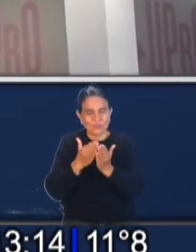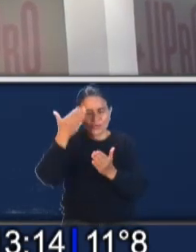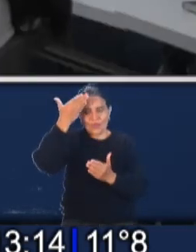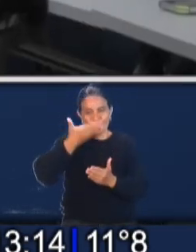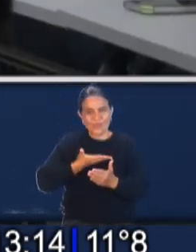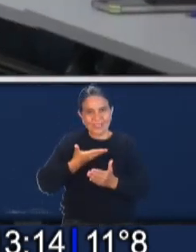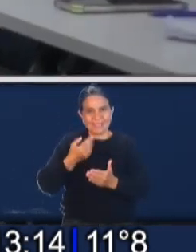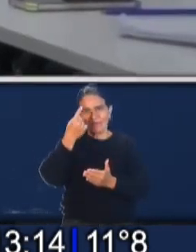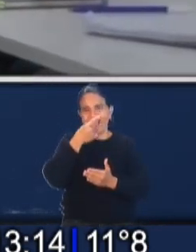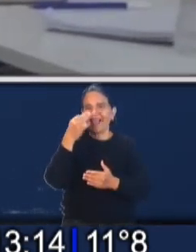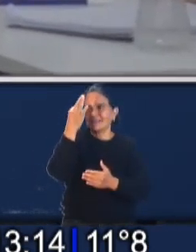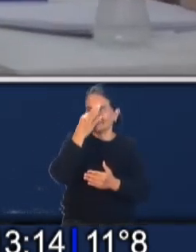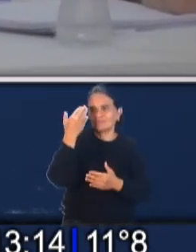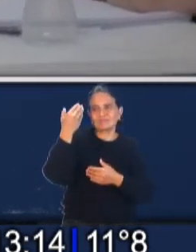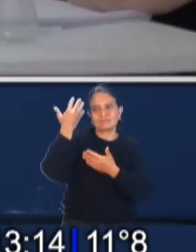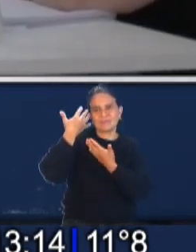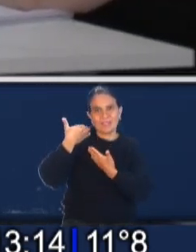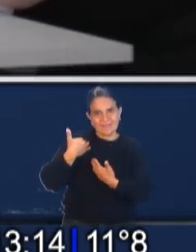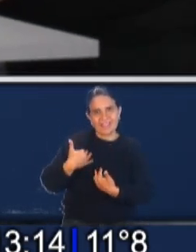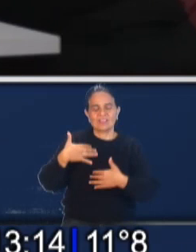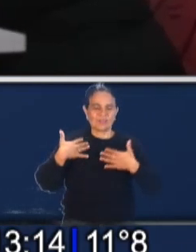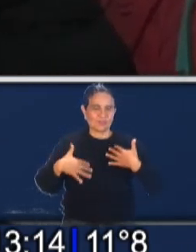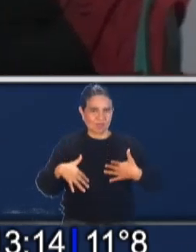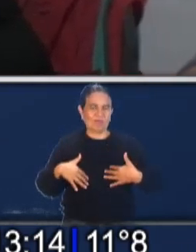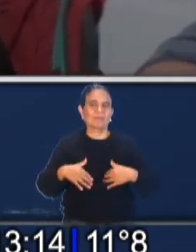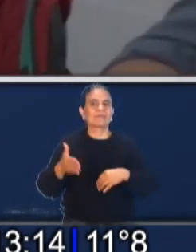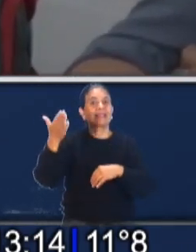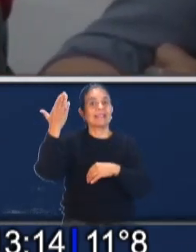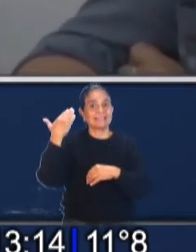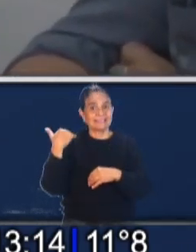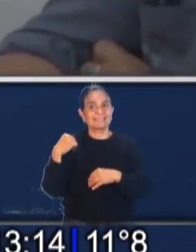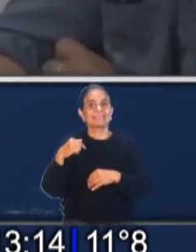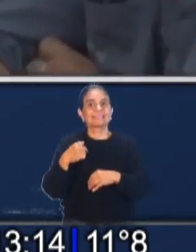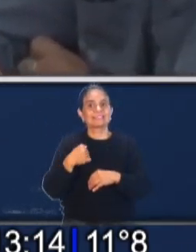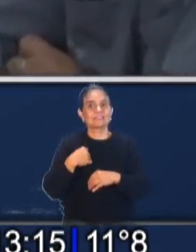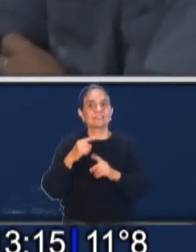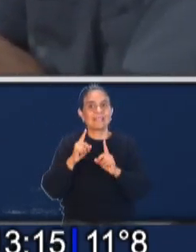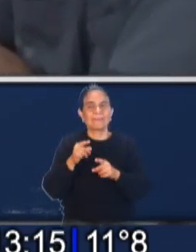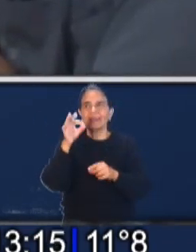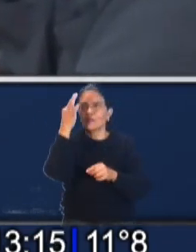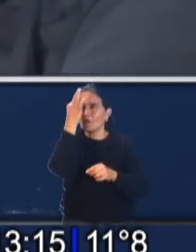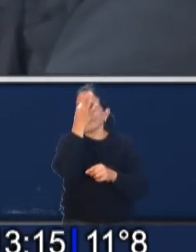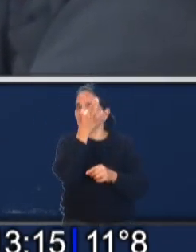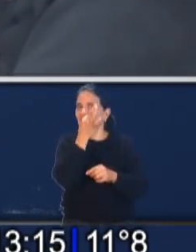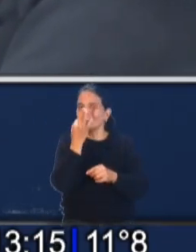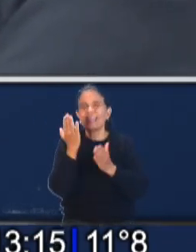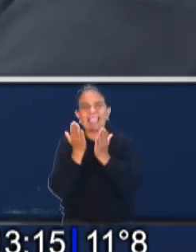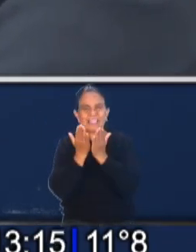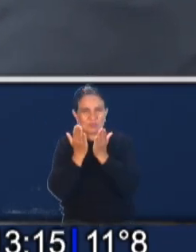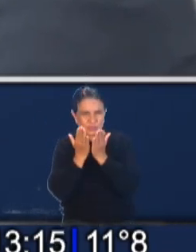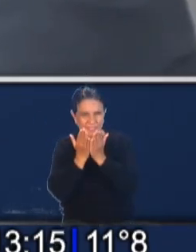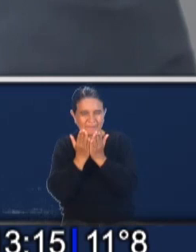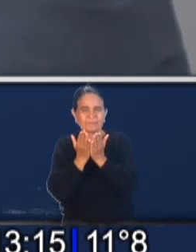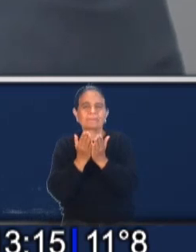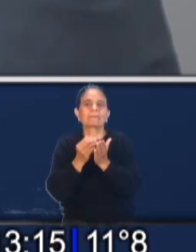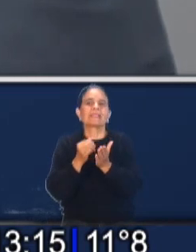gusta estar metida en esto, digamos. Yo ya había estudiado algo relacionado a cosmetología y demás, como que para la belleza es algo